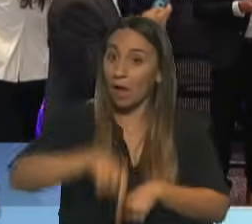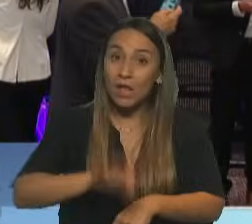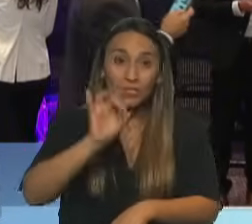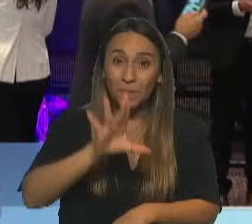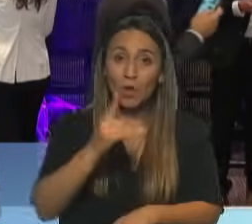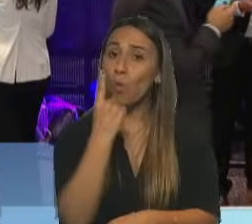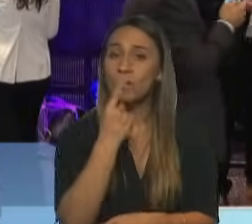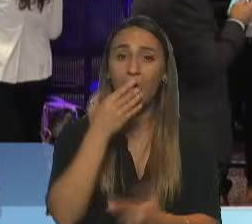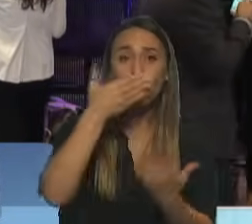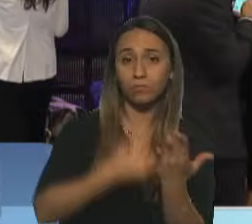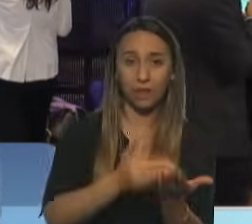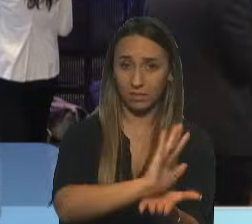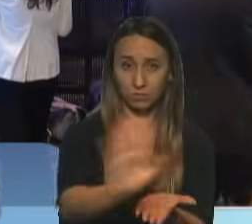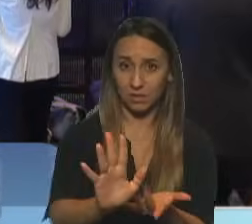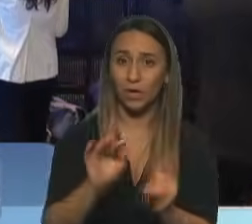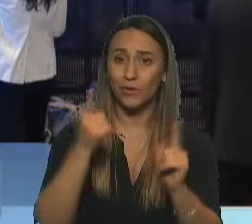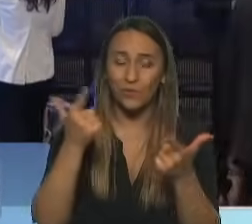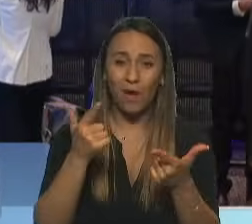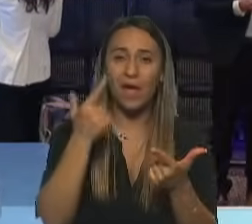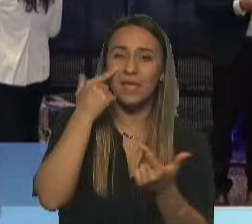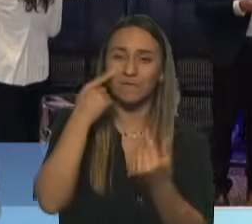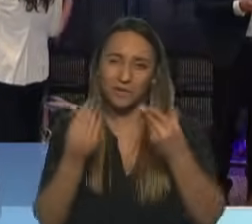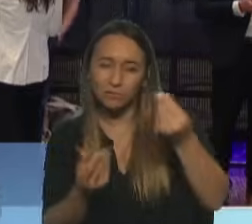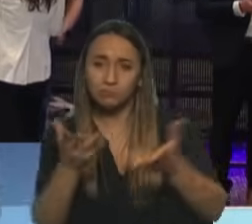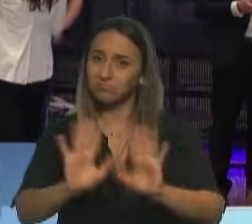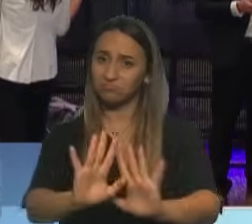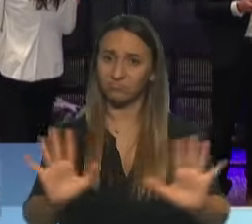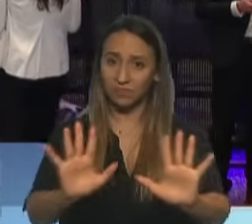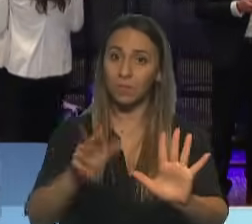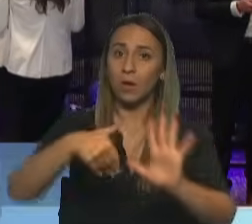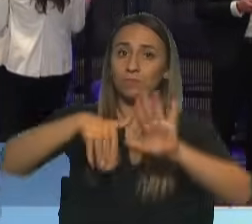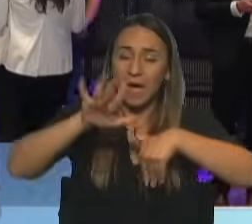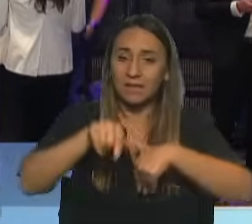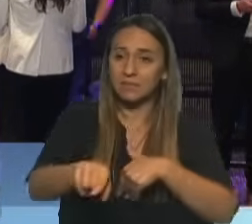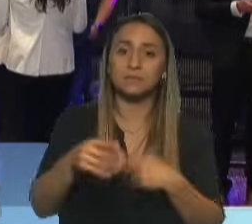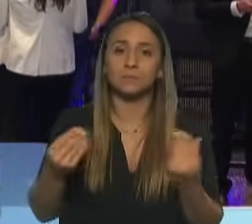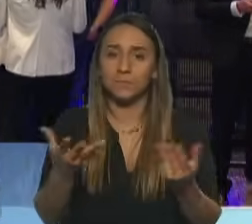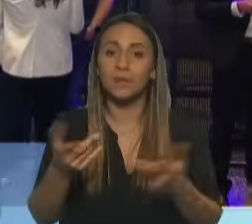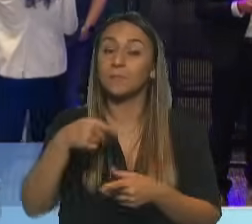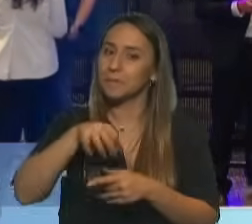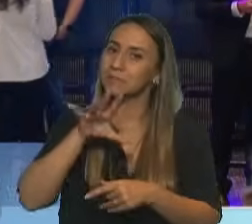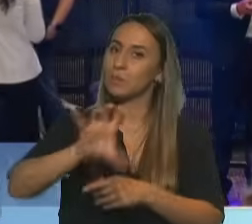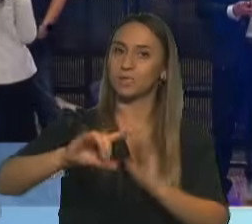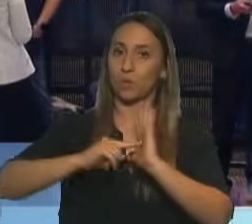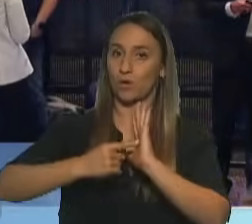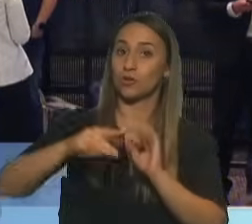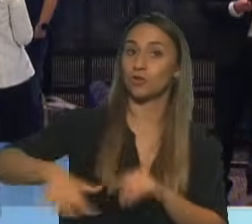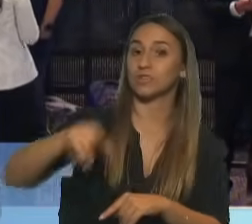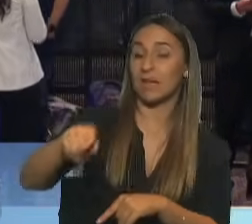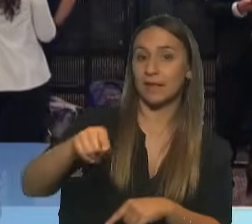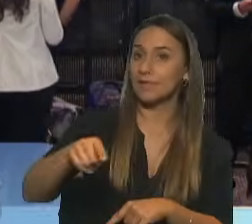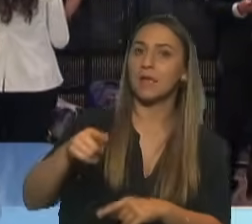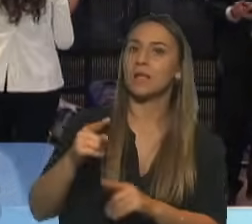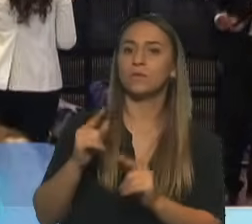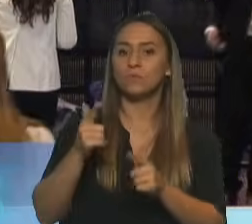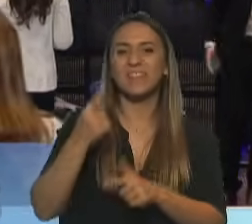absolutamente y no hubo arrastre ni de arriba ni de abajo, Bueno, pero sobre todo no hubo arrastre desde abajo como Eso determina sucedió y mucho en la octubre. provincia de Buenos Aires, donde no traccionan